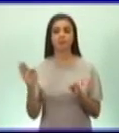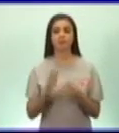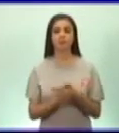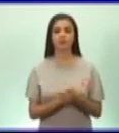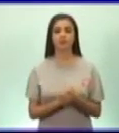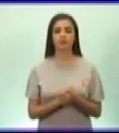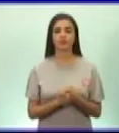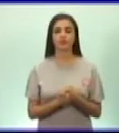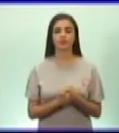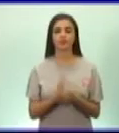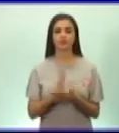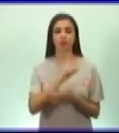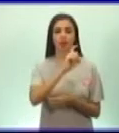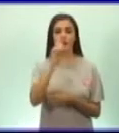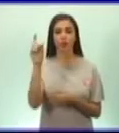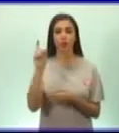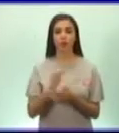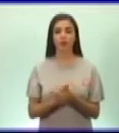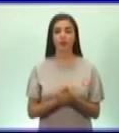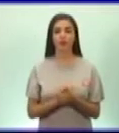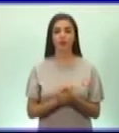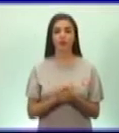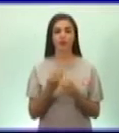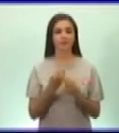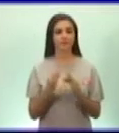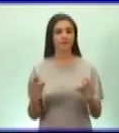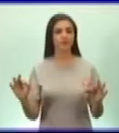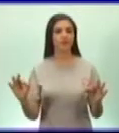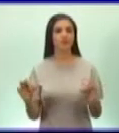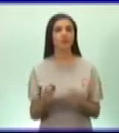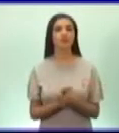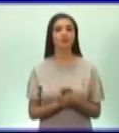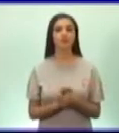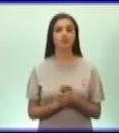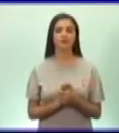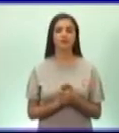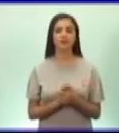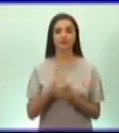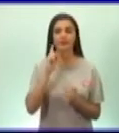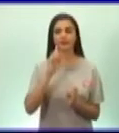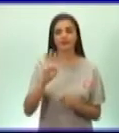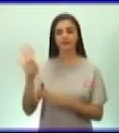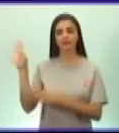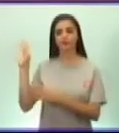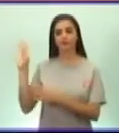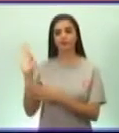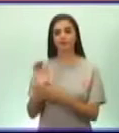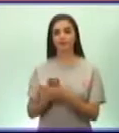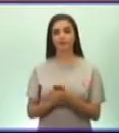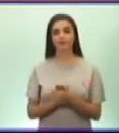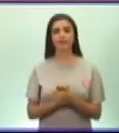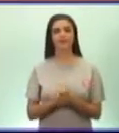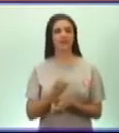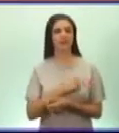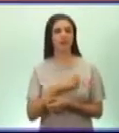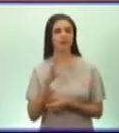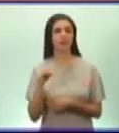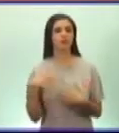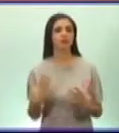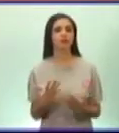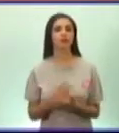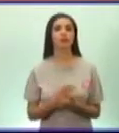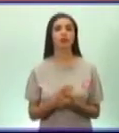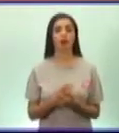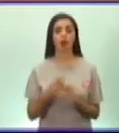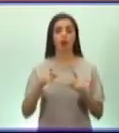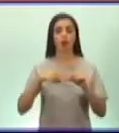del perfeccionamiento de la 238 a la 242. Quería decirle además que estos son